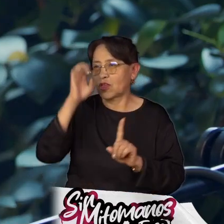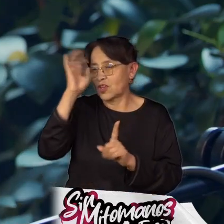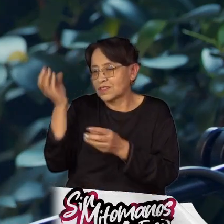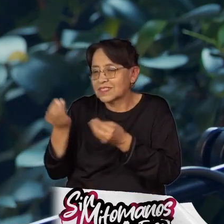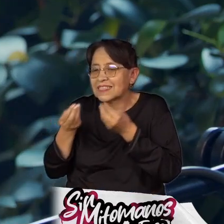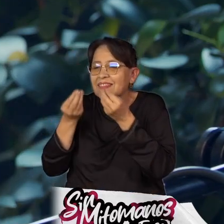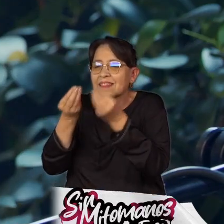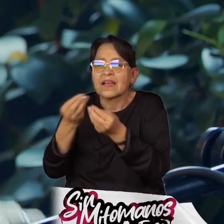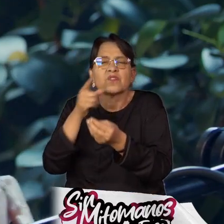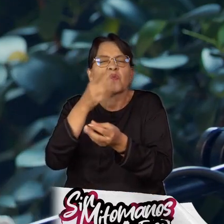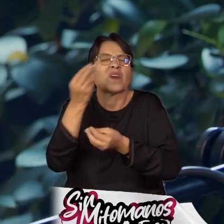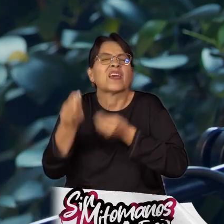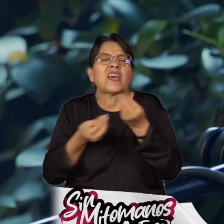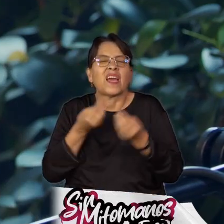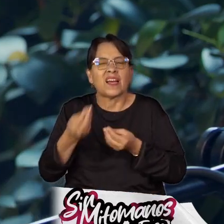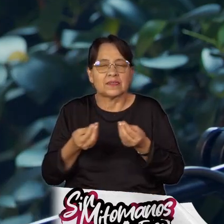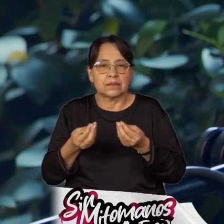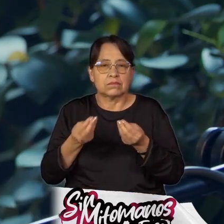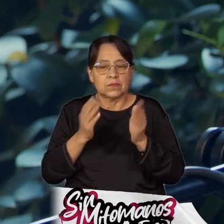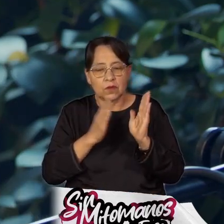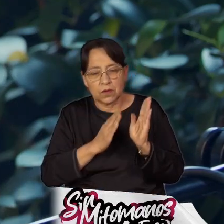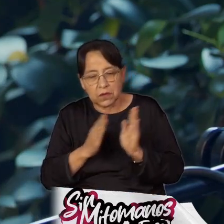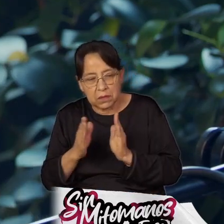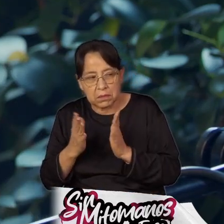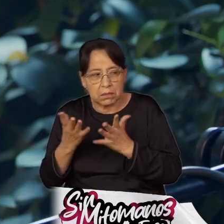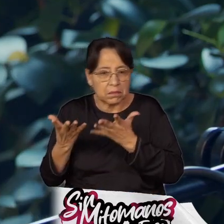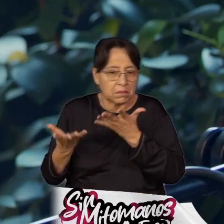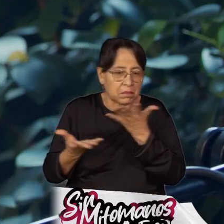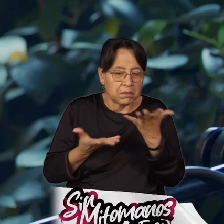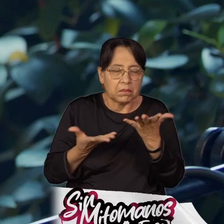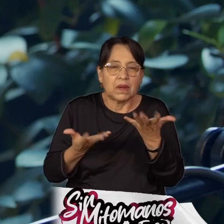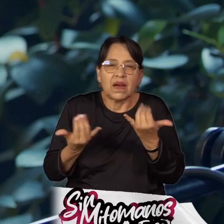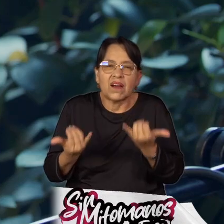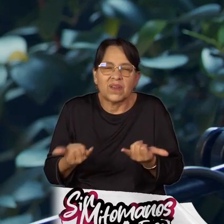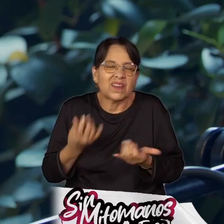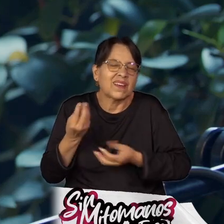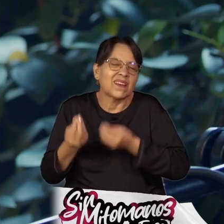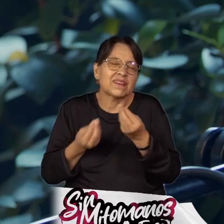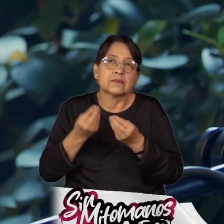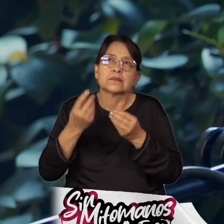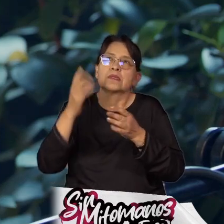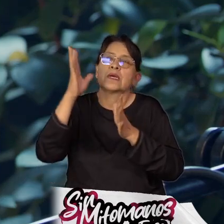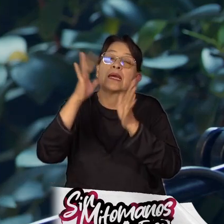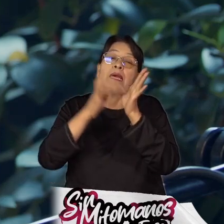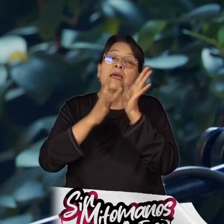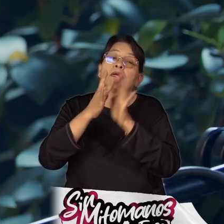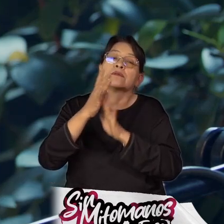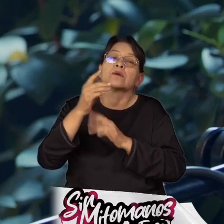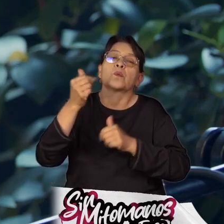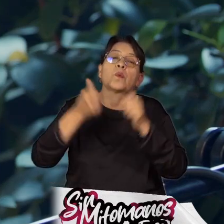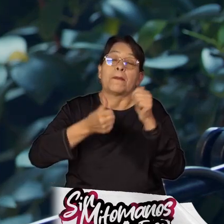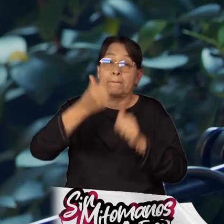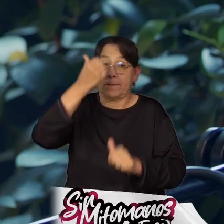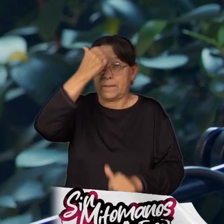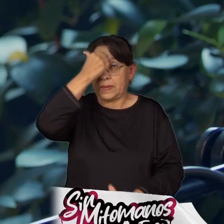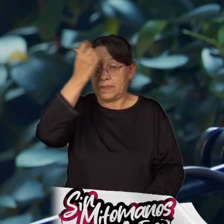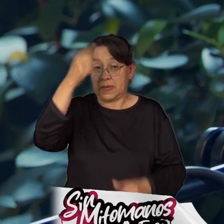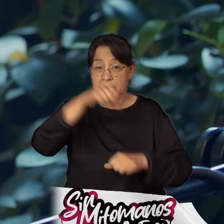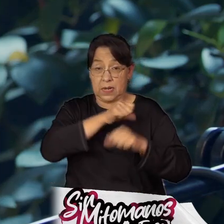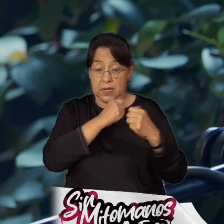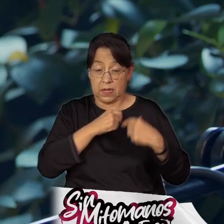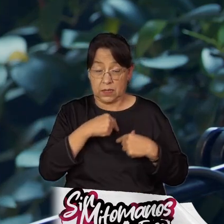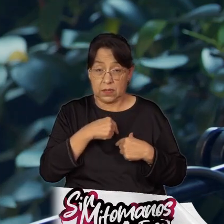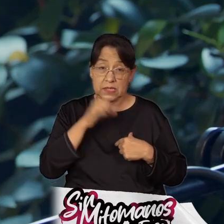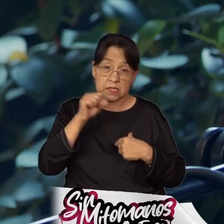con lo que tú tienes. Lo que importa es en dónde te encuentras en este momento y Jesús, qué lugar ocupa en tu